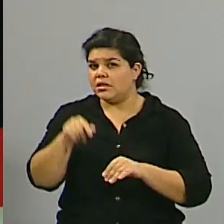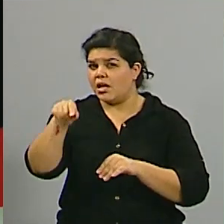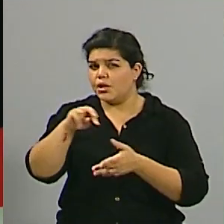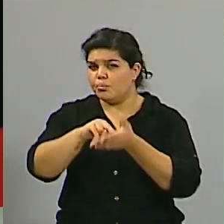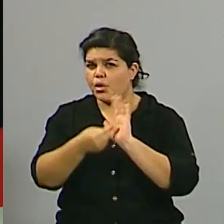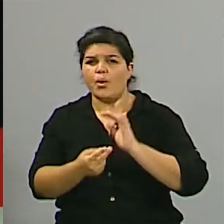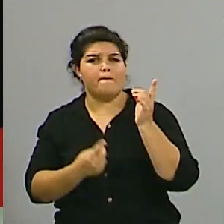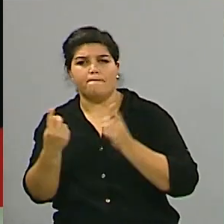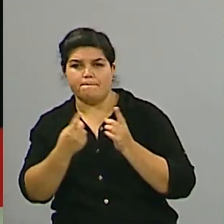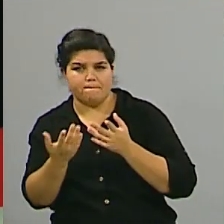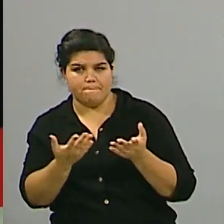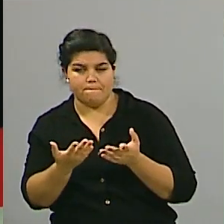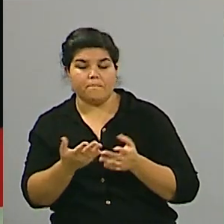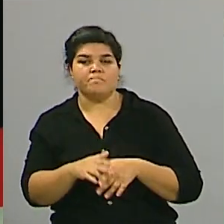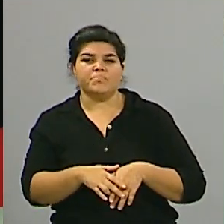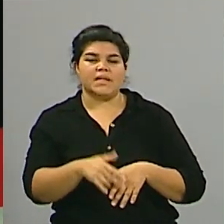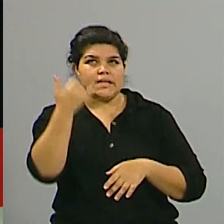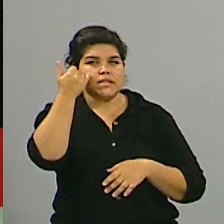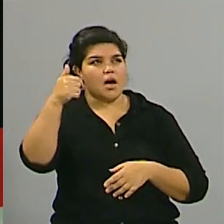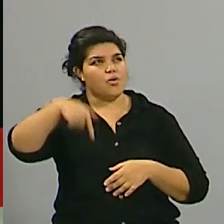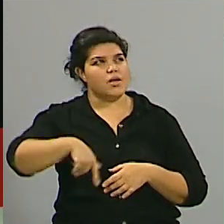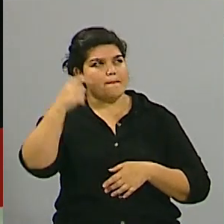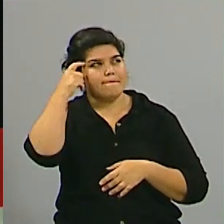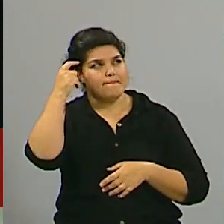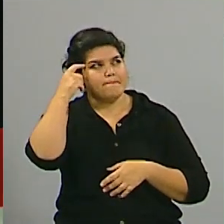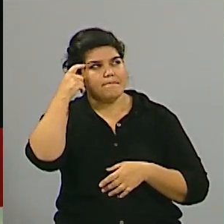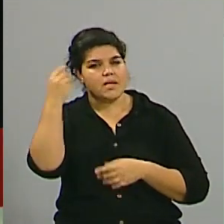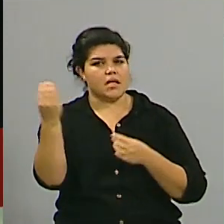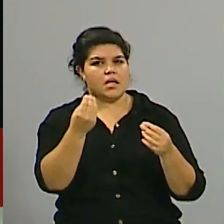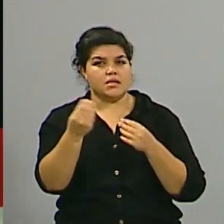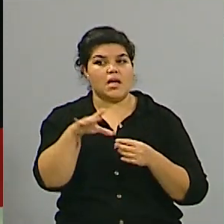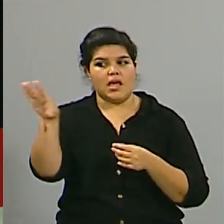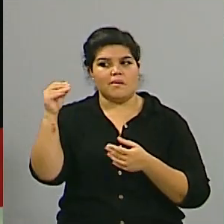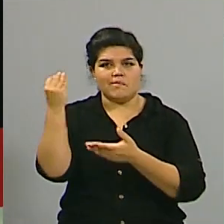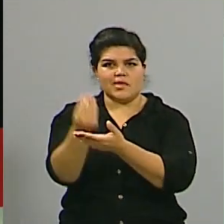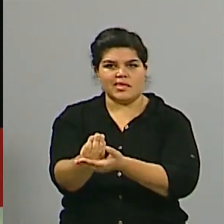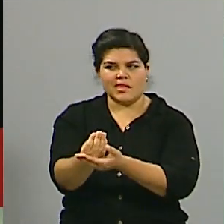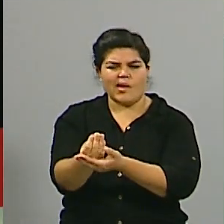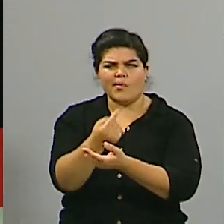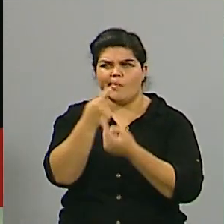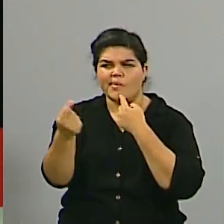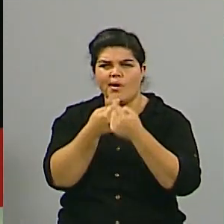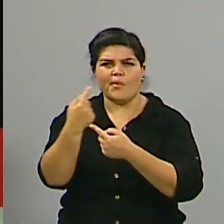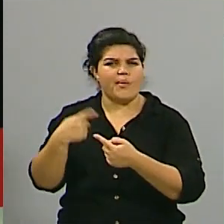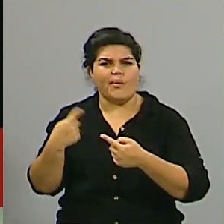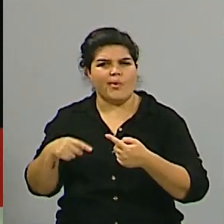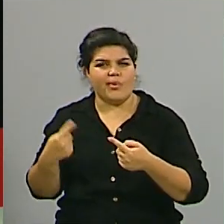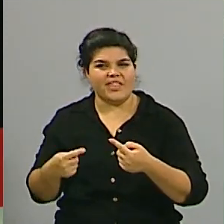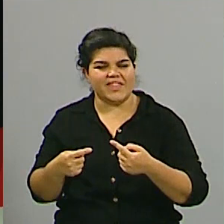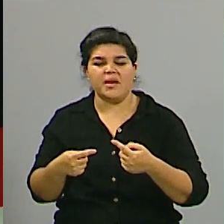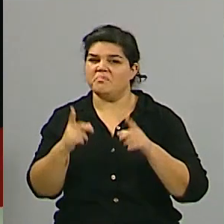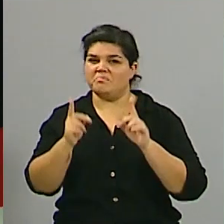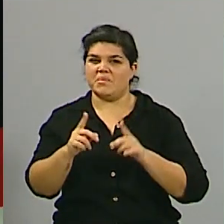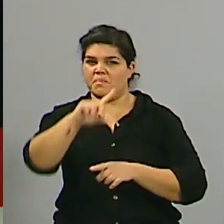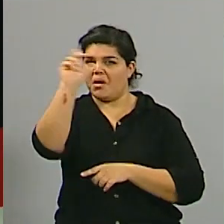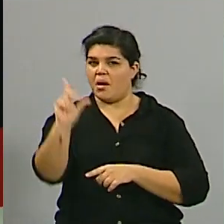este programa, porque te teníamos de invitado, no quería dejar pasar esta oportunidad de hablar con vos de lo que sucede en el